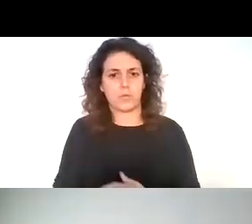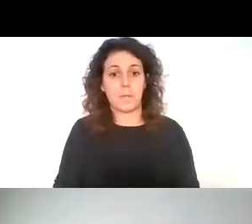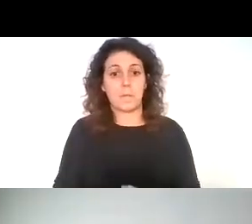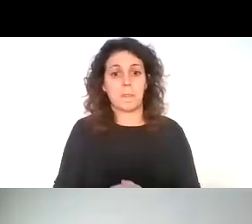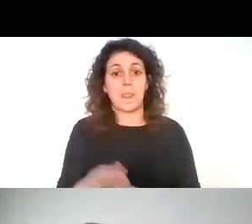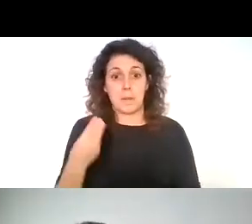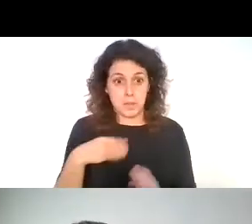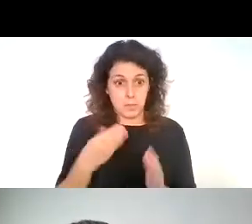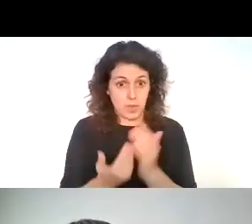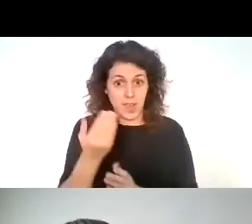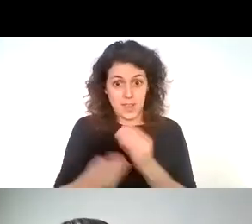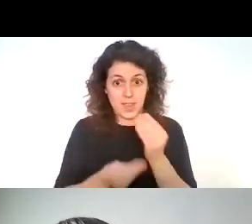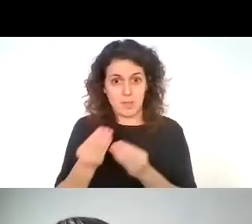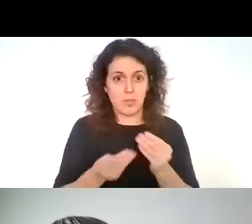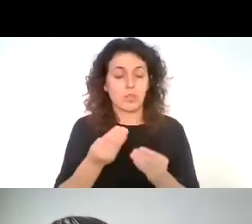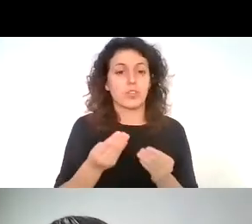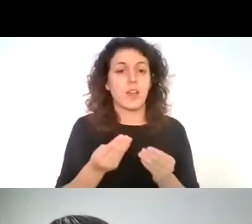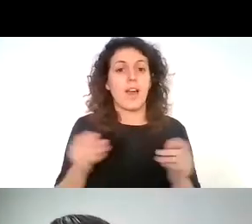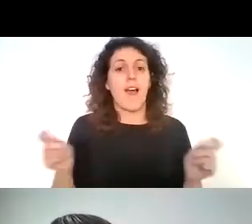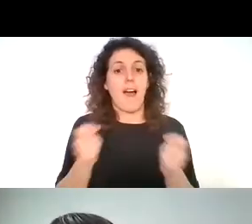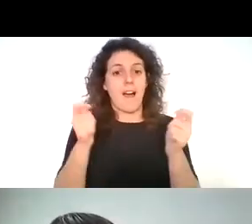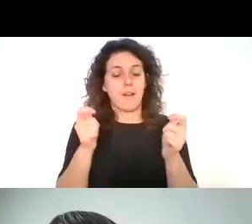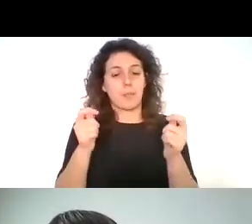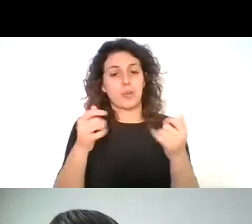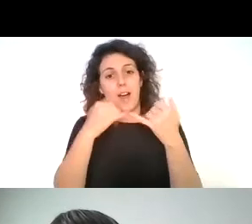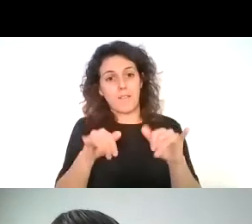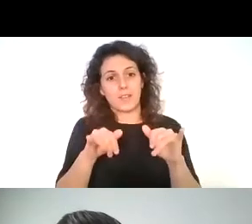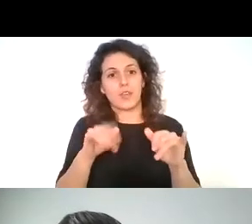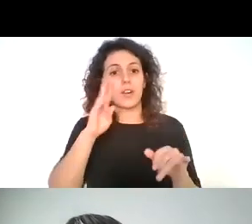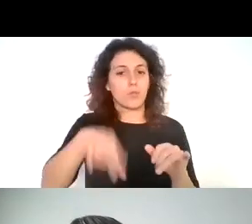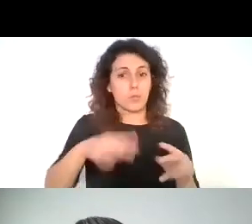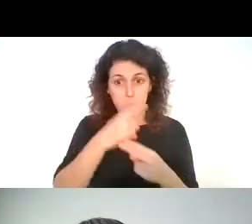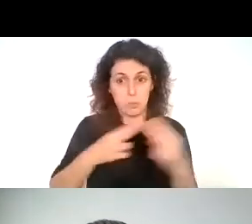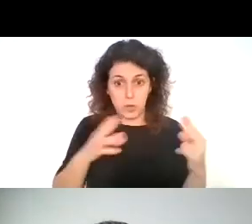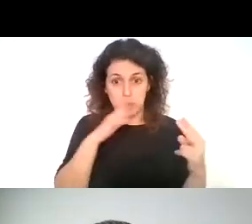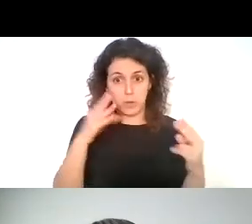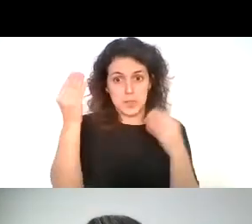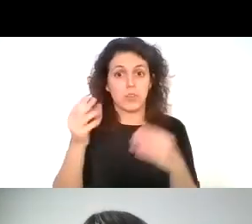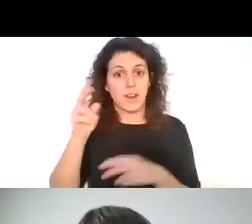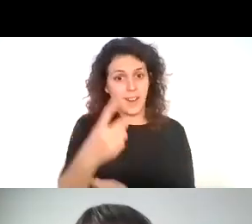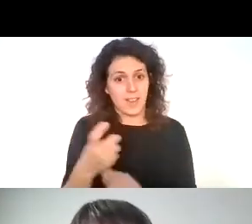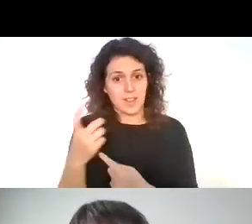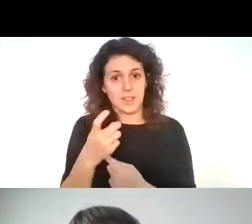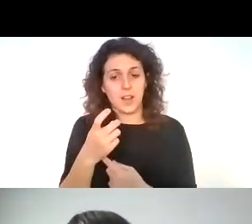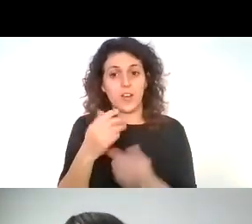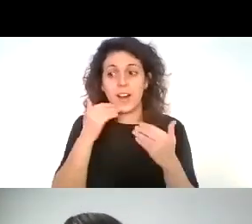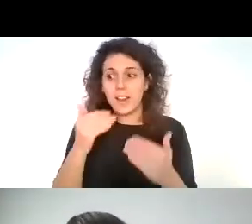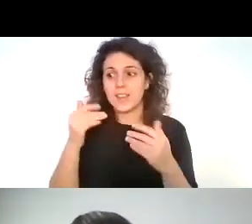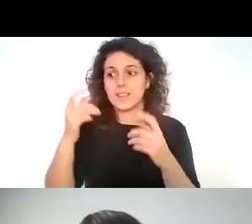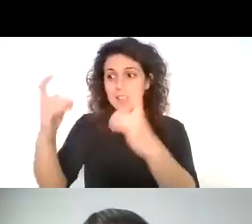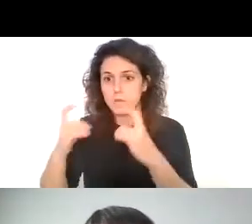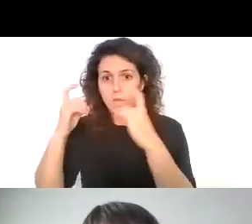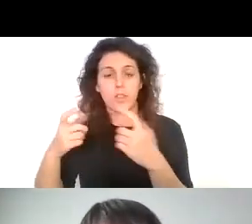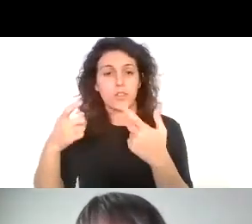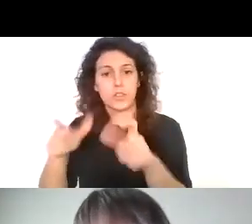hicimos? Hicimos un acto de reconocimiento público, porque sí que creemos que es necesario agradecer el esfuerzo también que está haciendo el sector privado